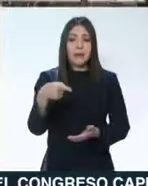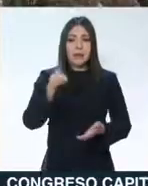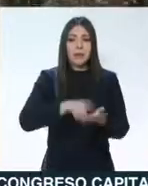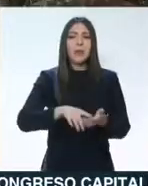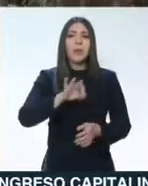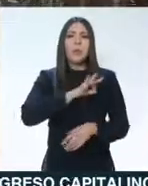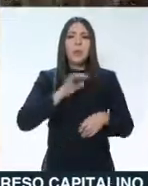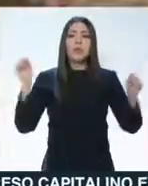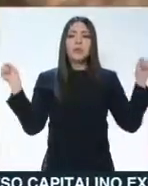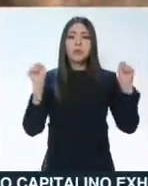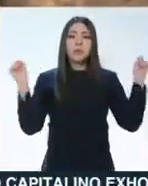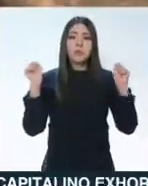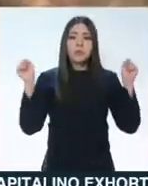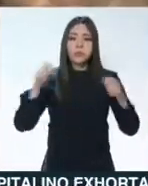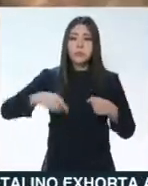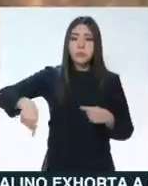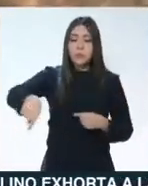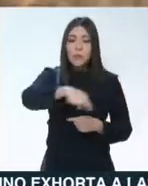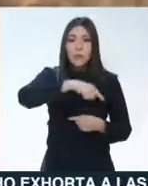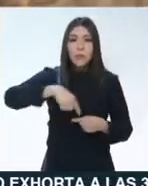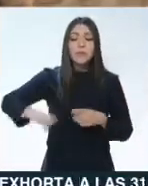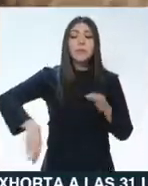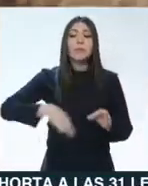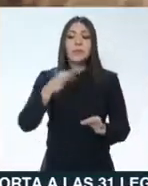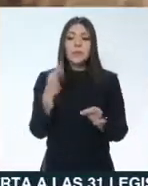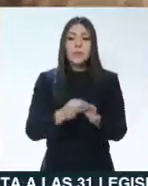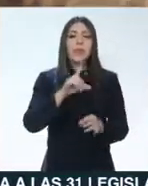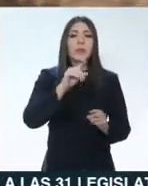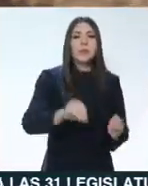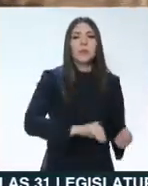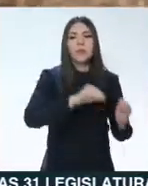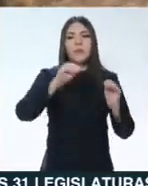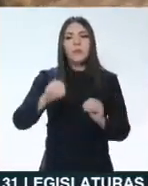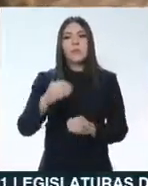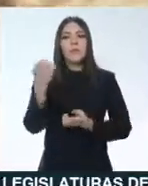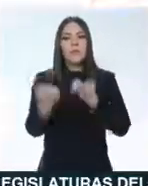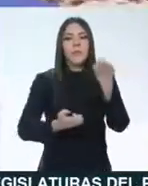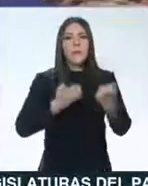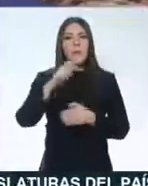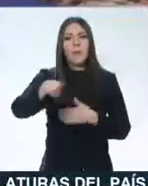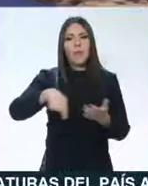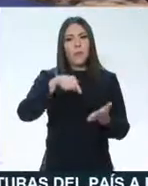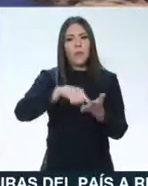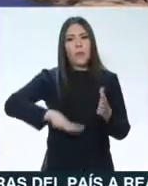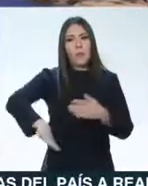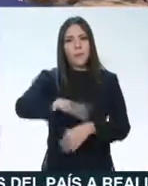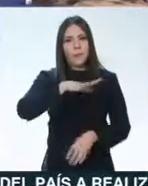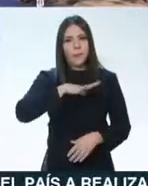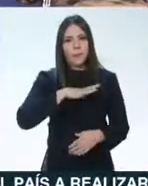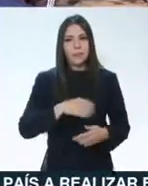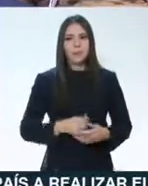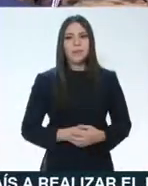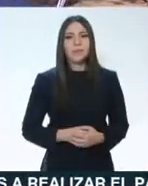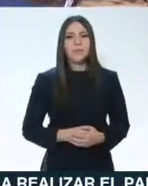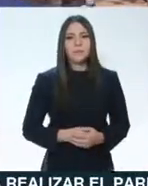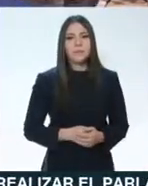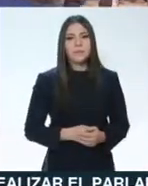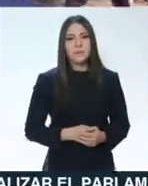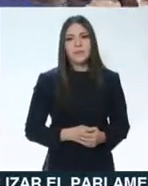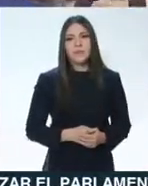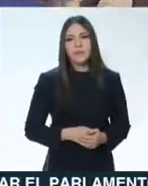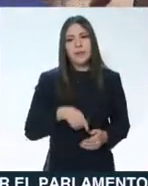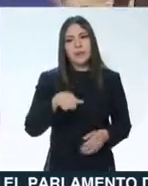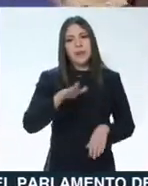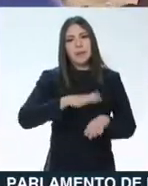realizar diversas rutinas en los aparatos instalados en el sitio. Es una forma más accesible para todos y